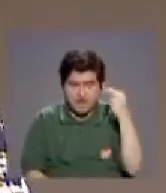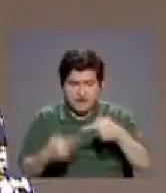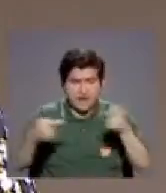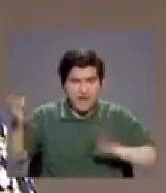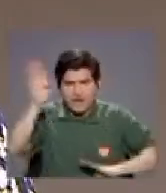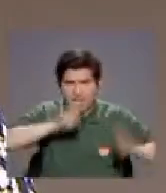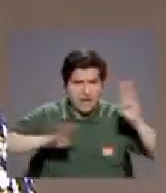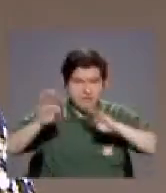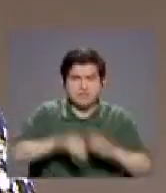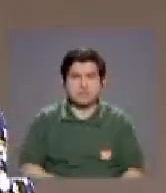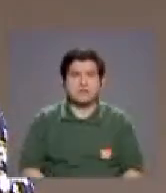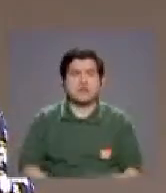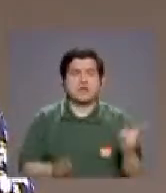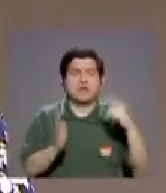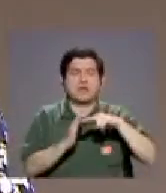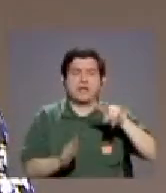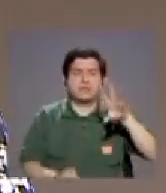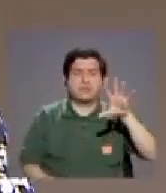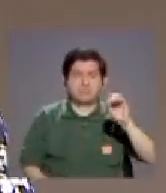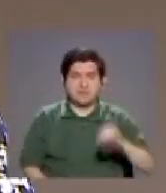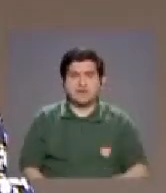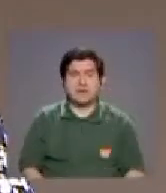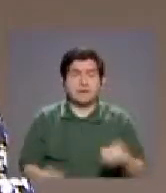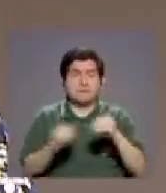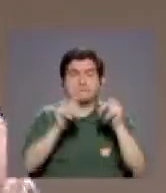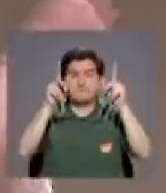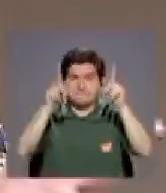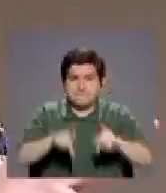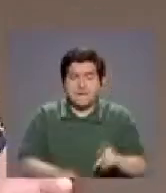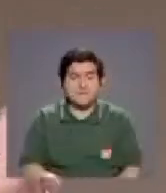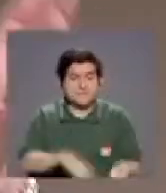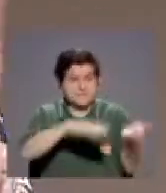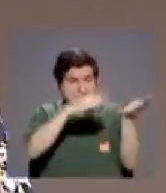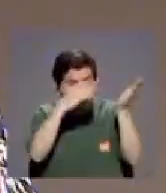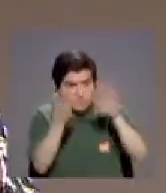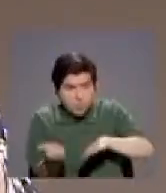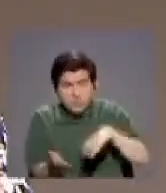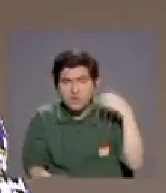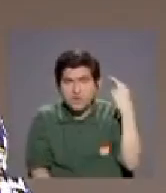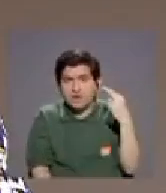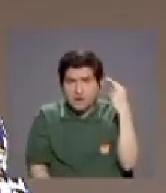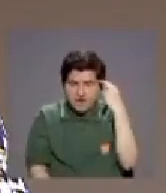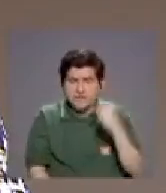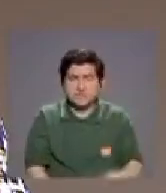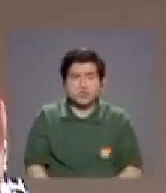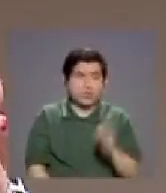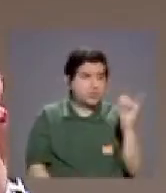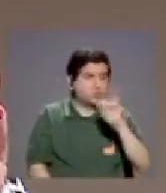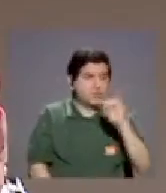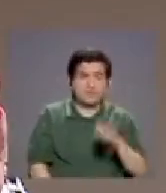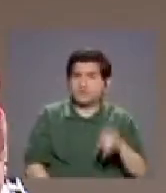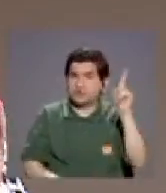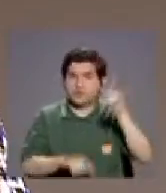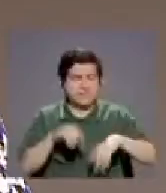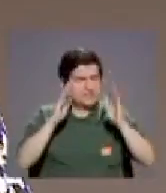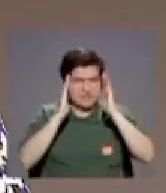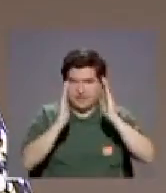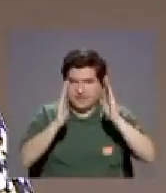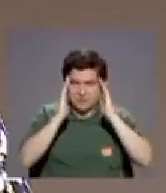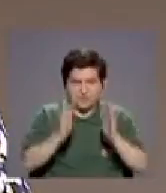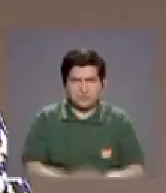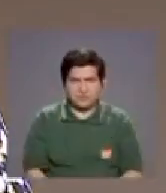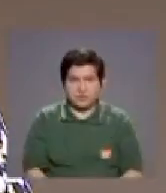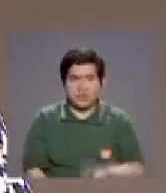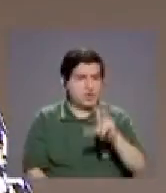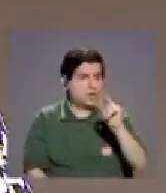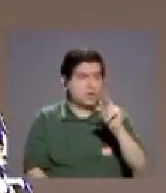antibióticos, para el 2050 van a haber más personas que mueran a causa de las infecciones que no se pueden tratar, que incluso